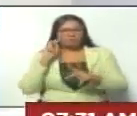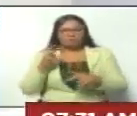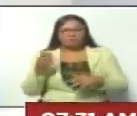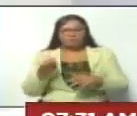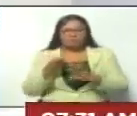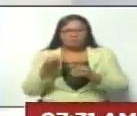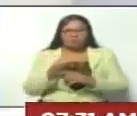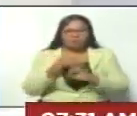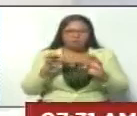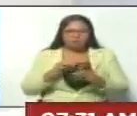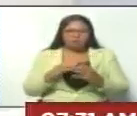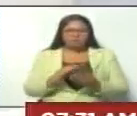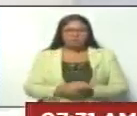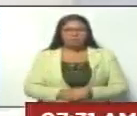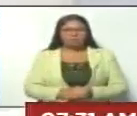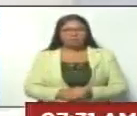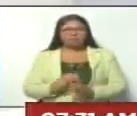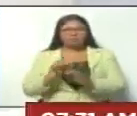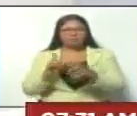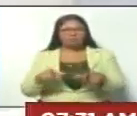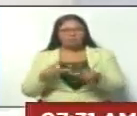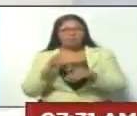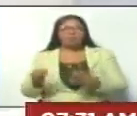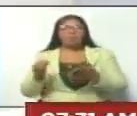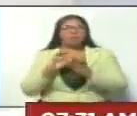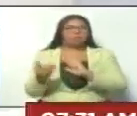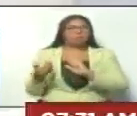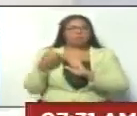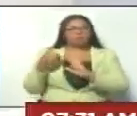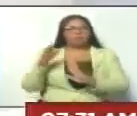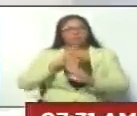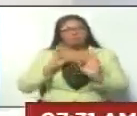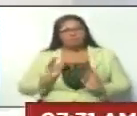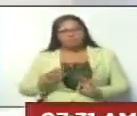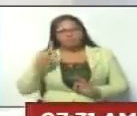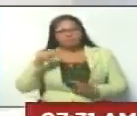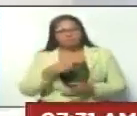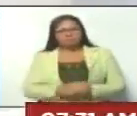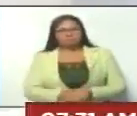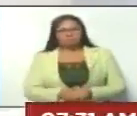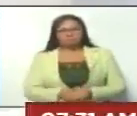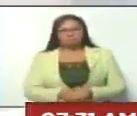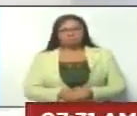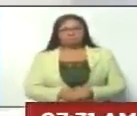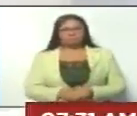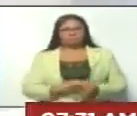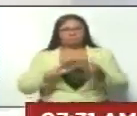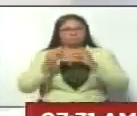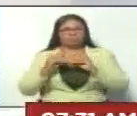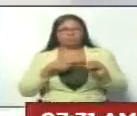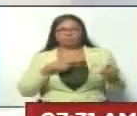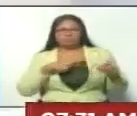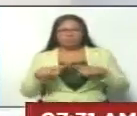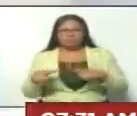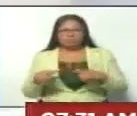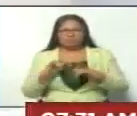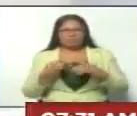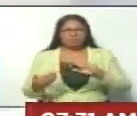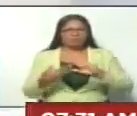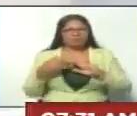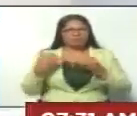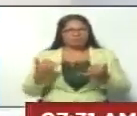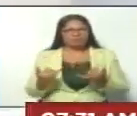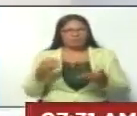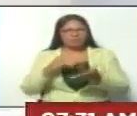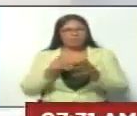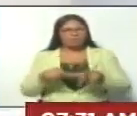poner la escultura en el mismo sitio porque vuelva a sufrir el mismo daño, pero sobre todo, y está restaurada, ya tiene como cierta afectación, y la vas a